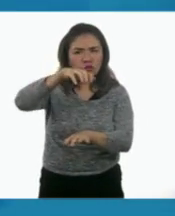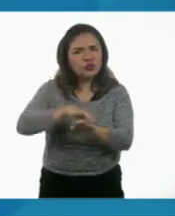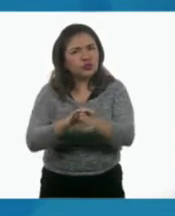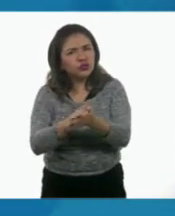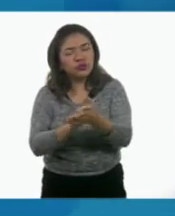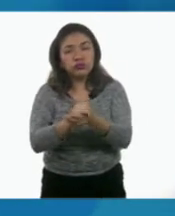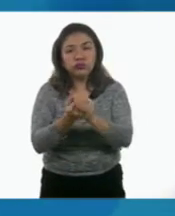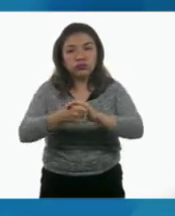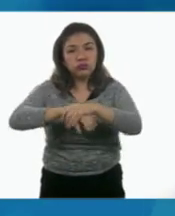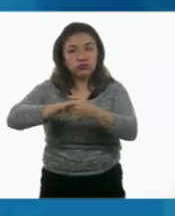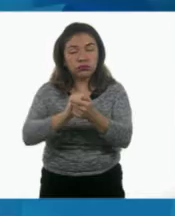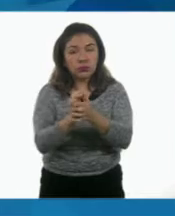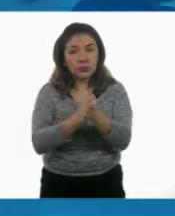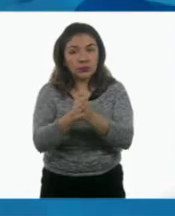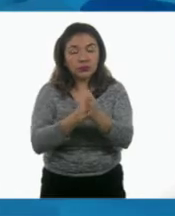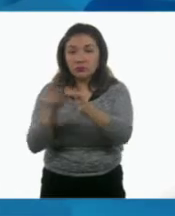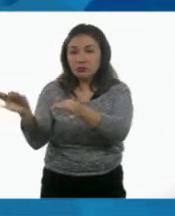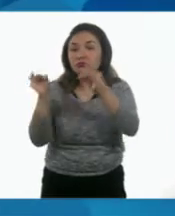con agua.